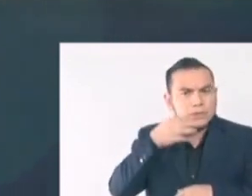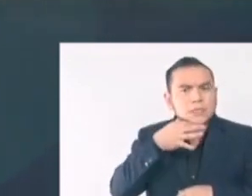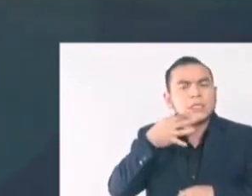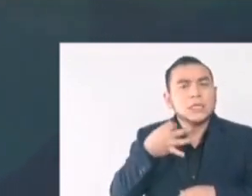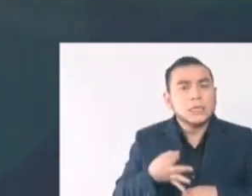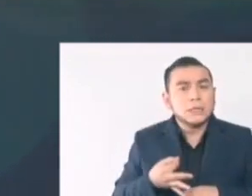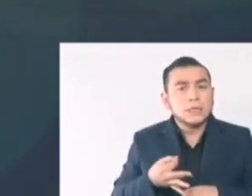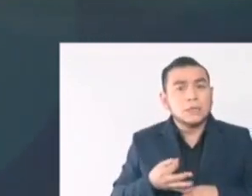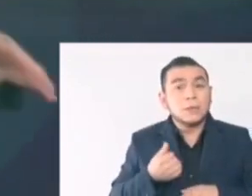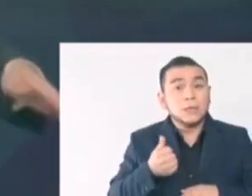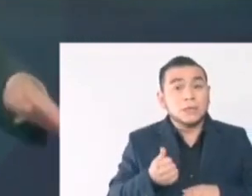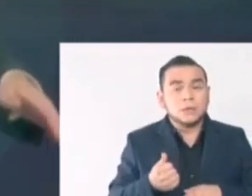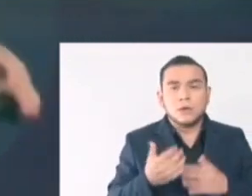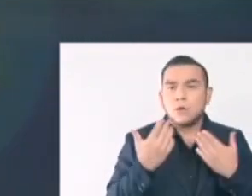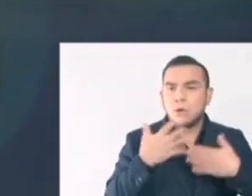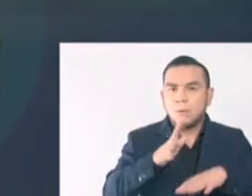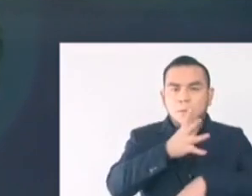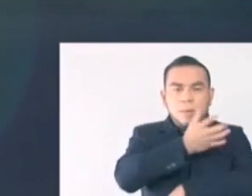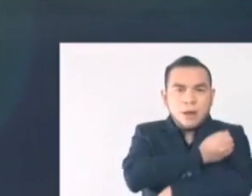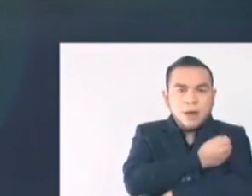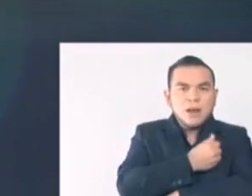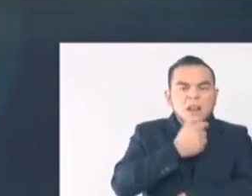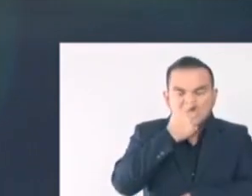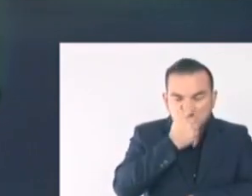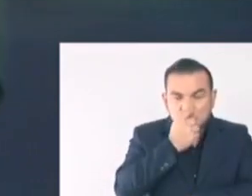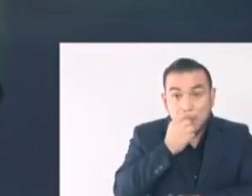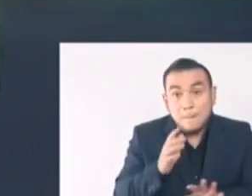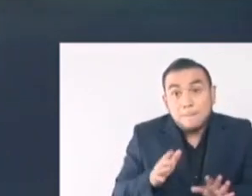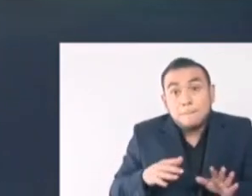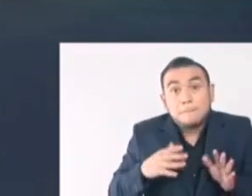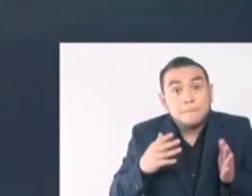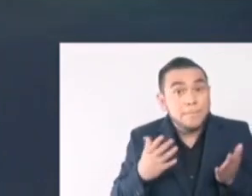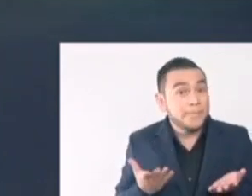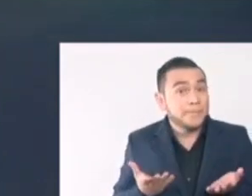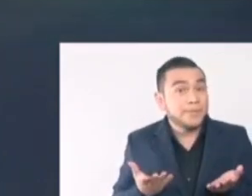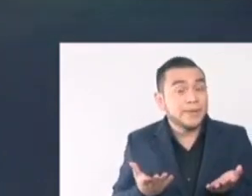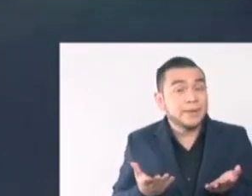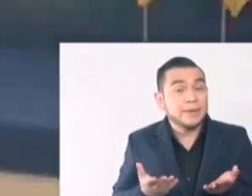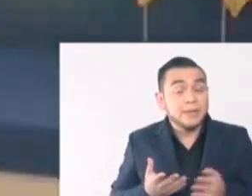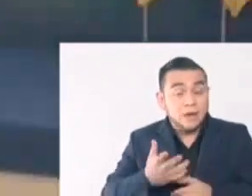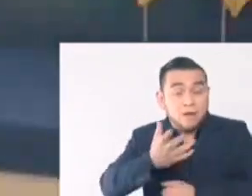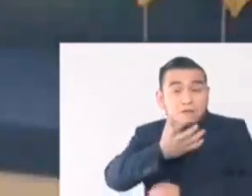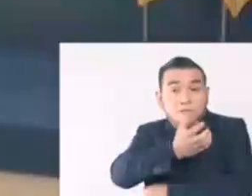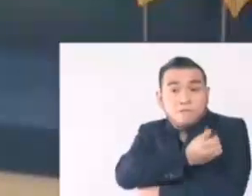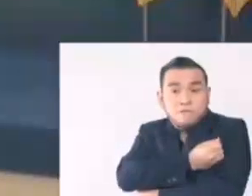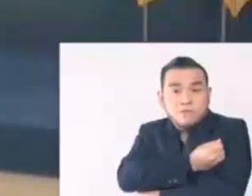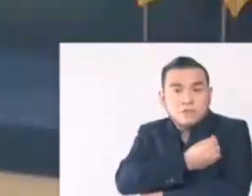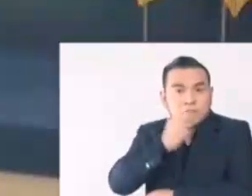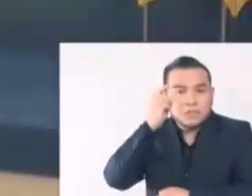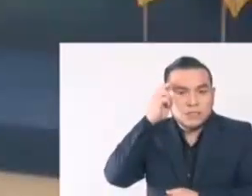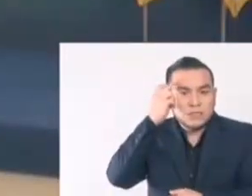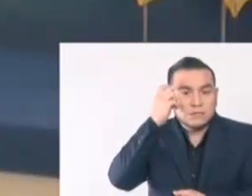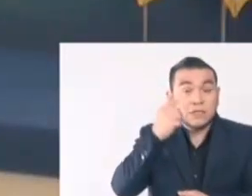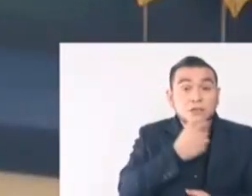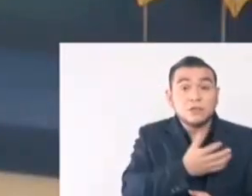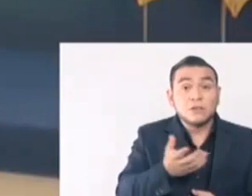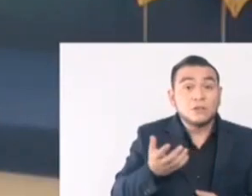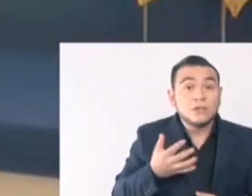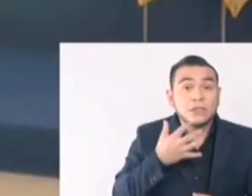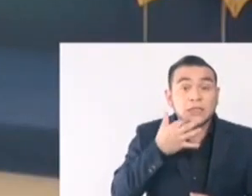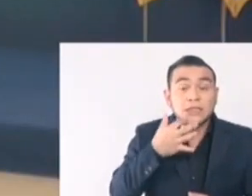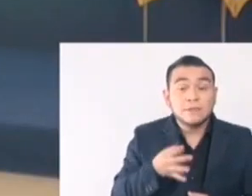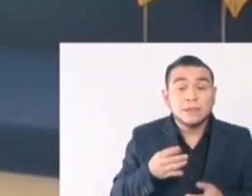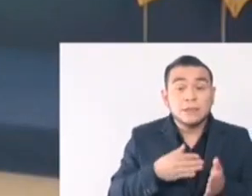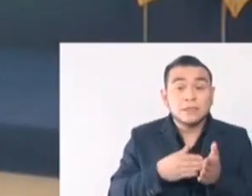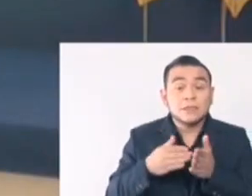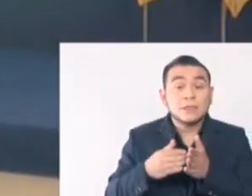la vacuna normal de la gripe. Pero esta vacuna se encontró que el dar media dosis al